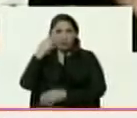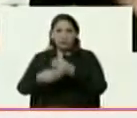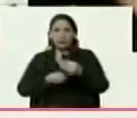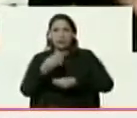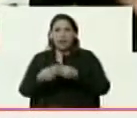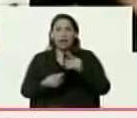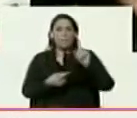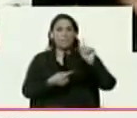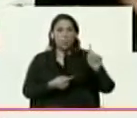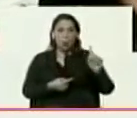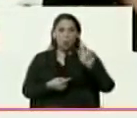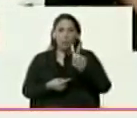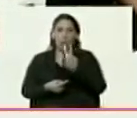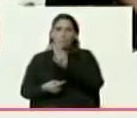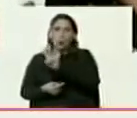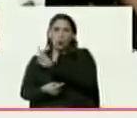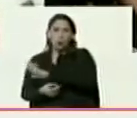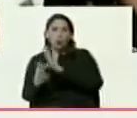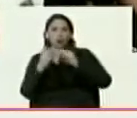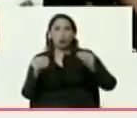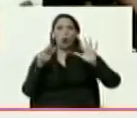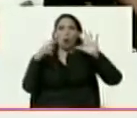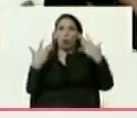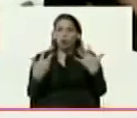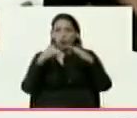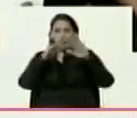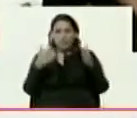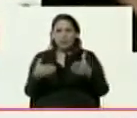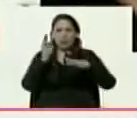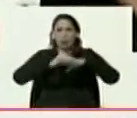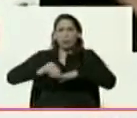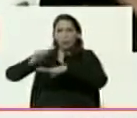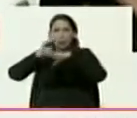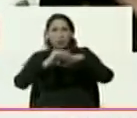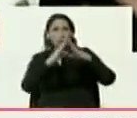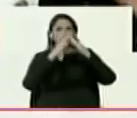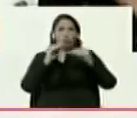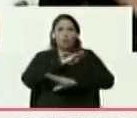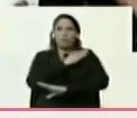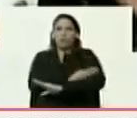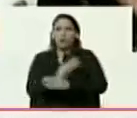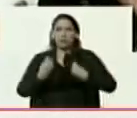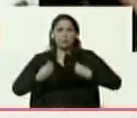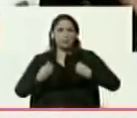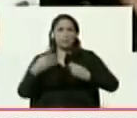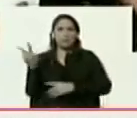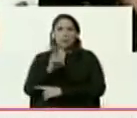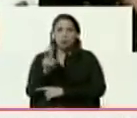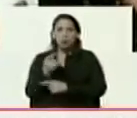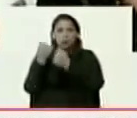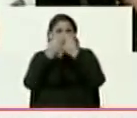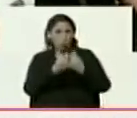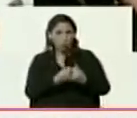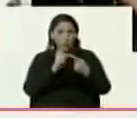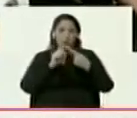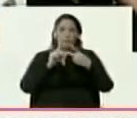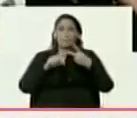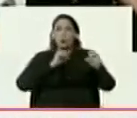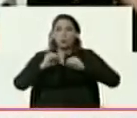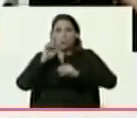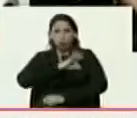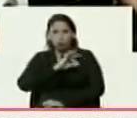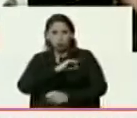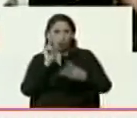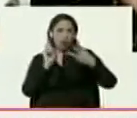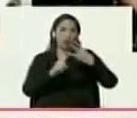por una todas estas 8 mesas, y donde convocaremos a todas las fuerzas vivas de Venezuela, a los factores económicos, a los factores, a los movimientos sociales, a